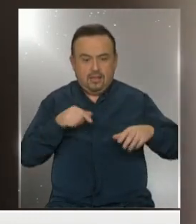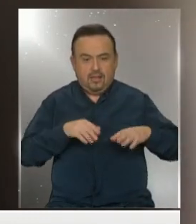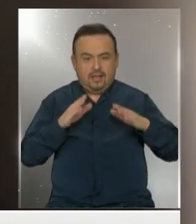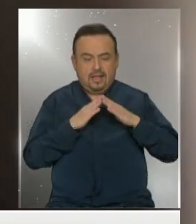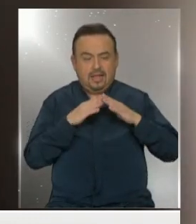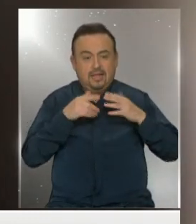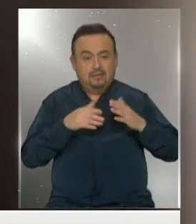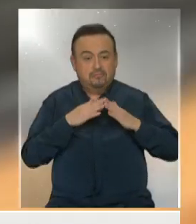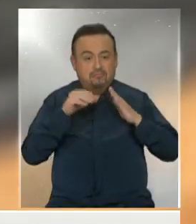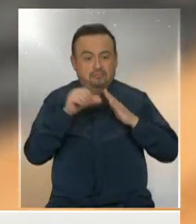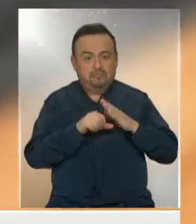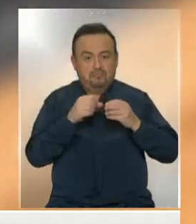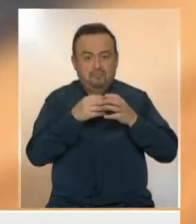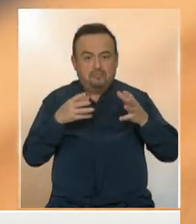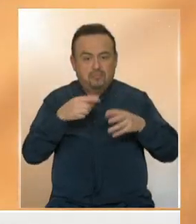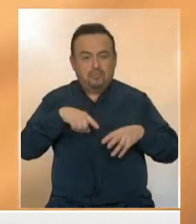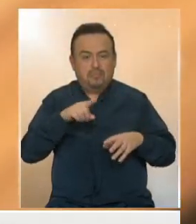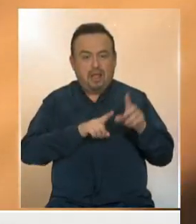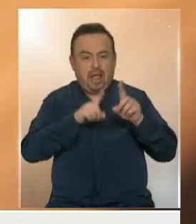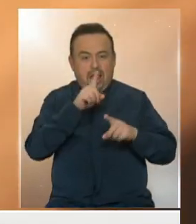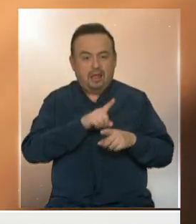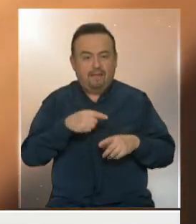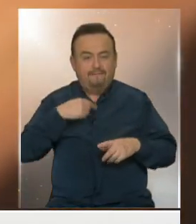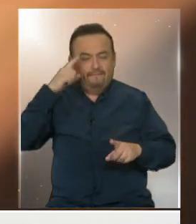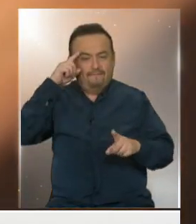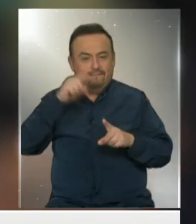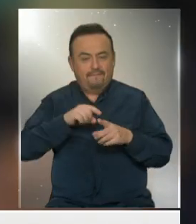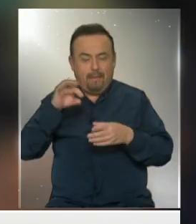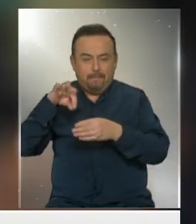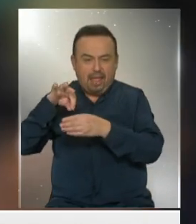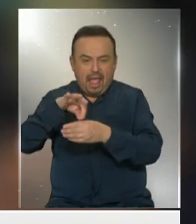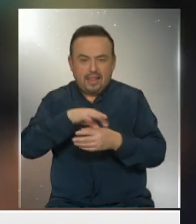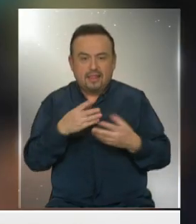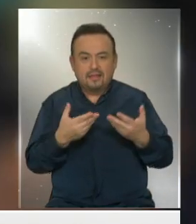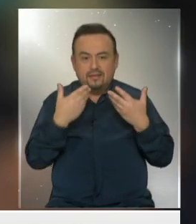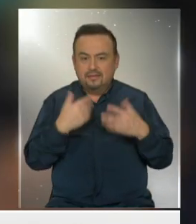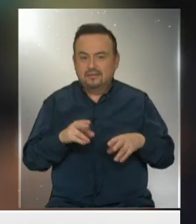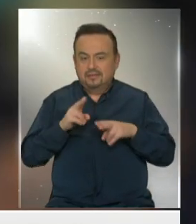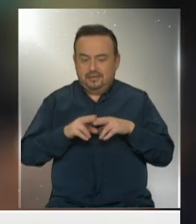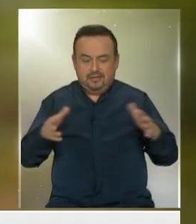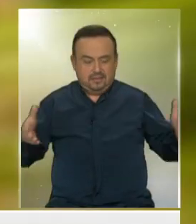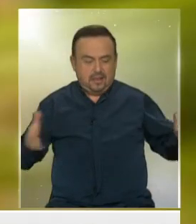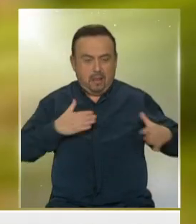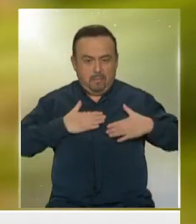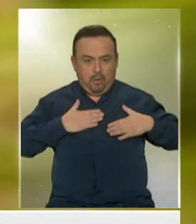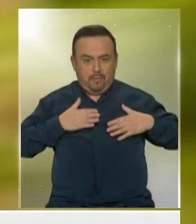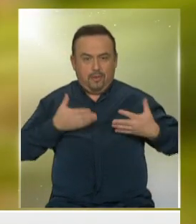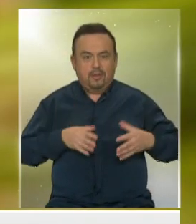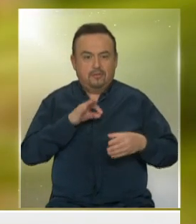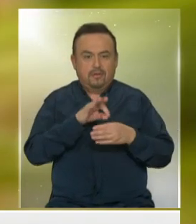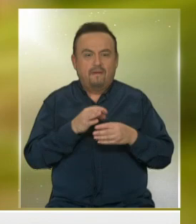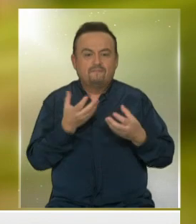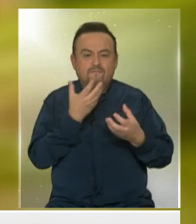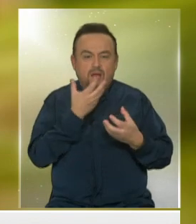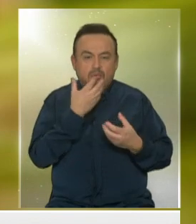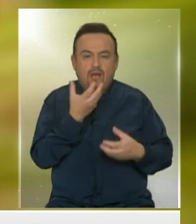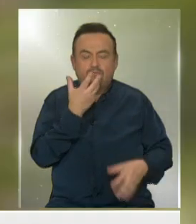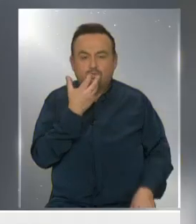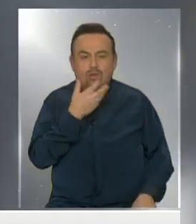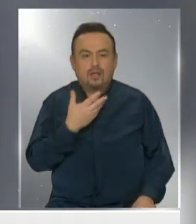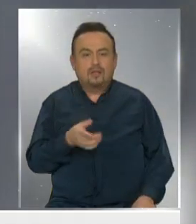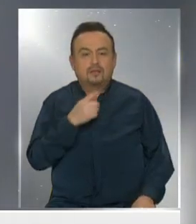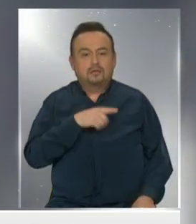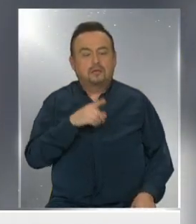La cuarentena explotó los dotes de algunos amantes de las plantas, quienes ya construyeron sus propios huertos, verduras y frutas